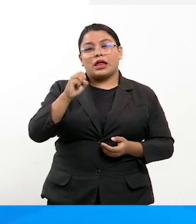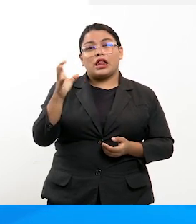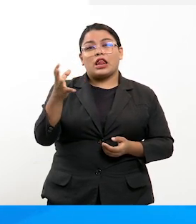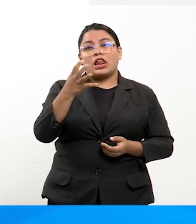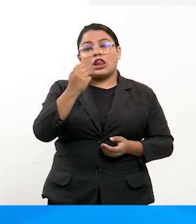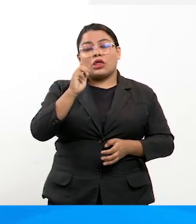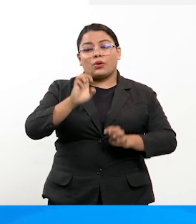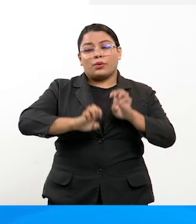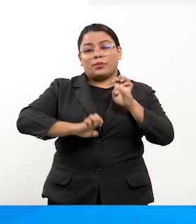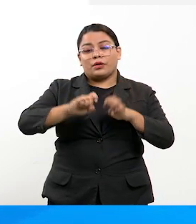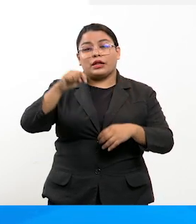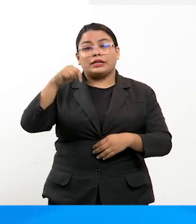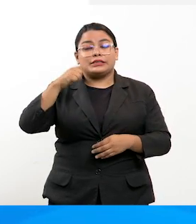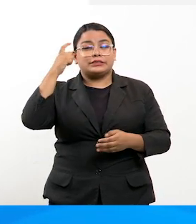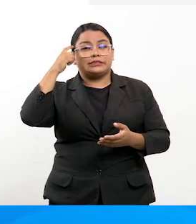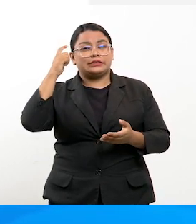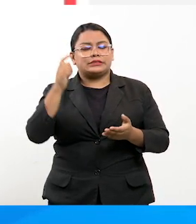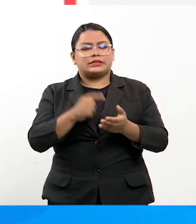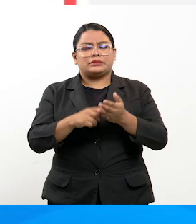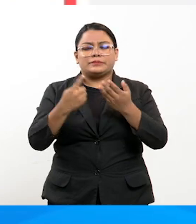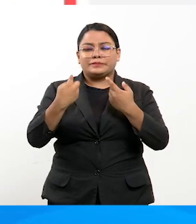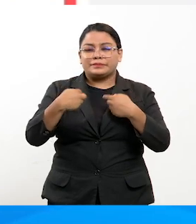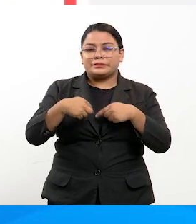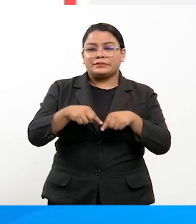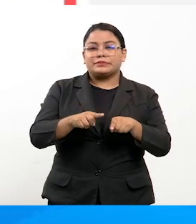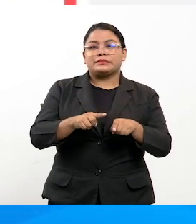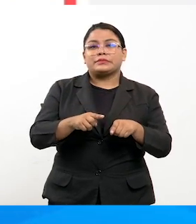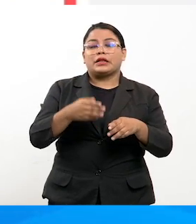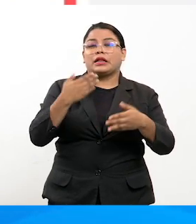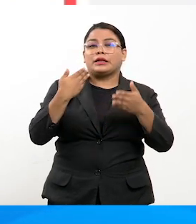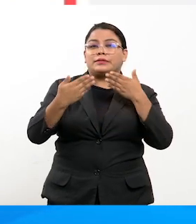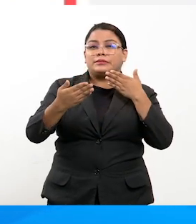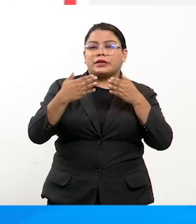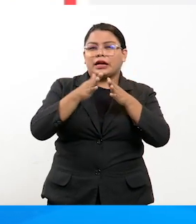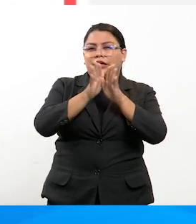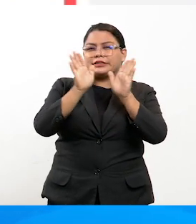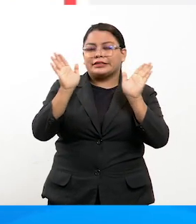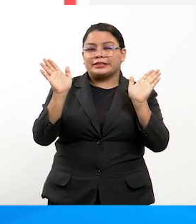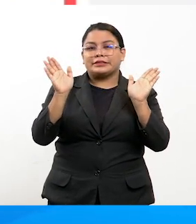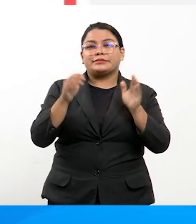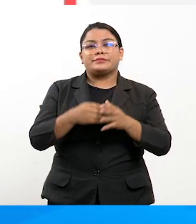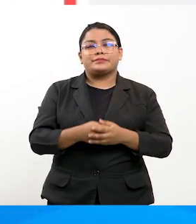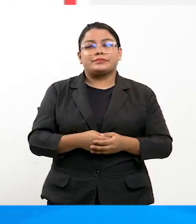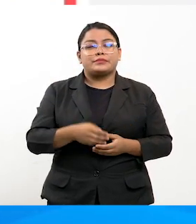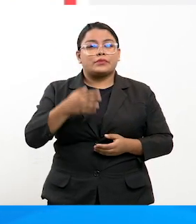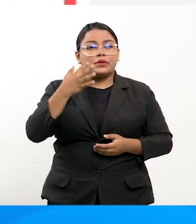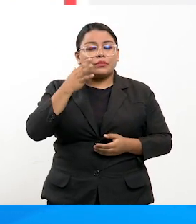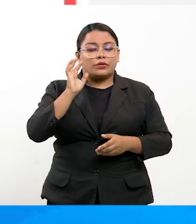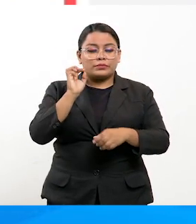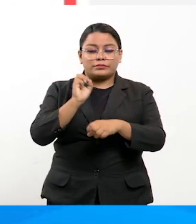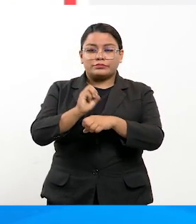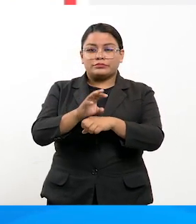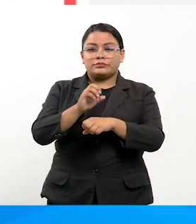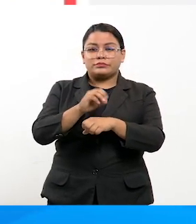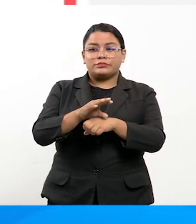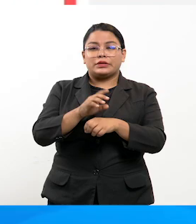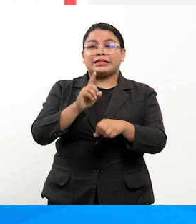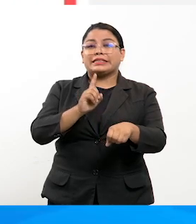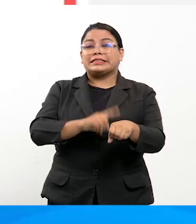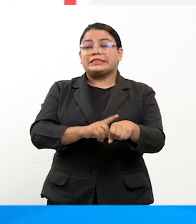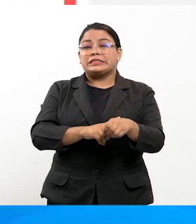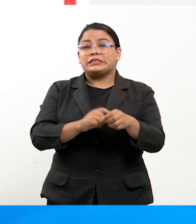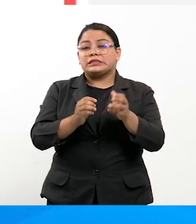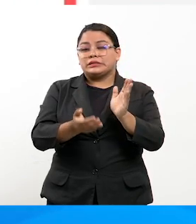esta prueba. Seguidamente, las indicaciones generales, como la sugerencia de tiempo para